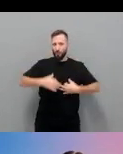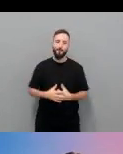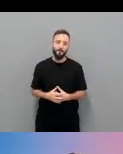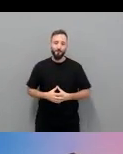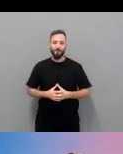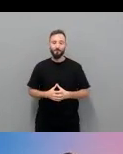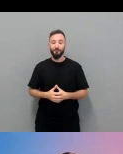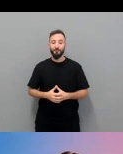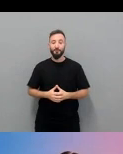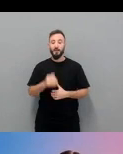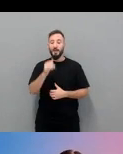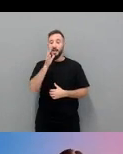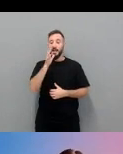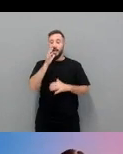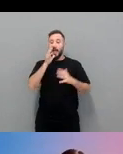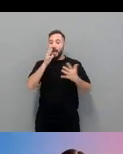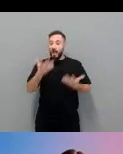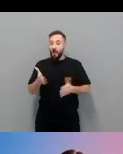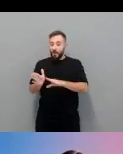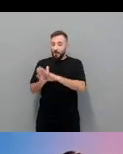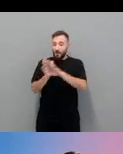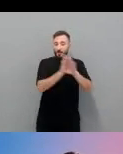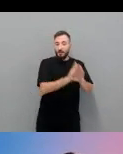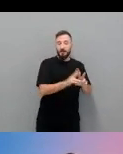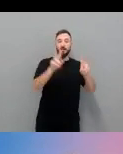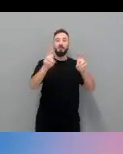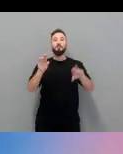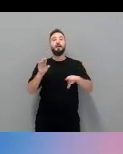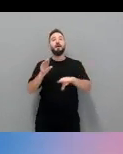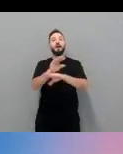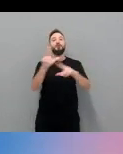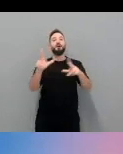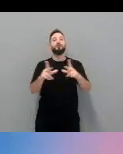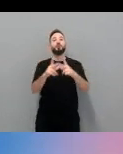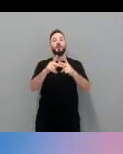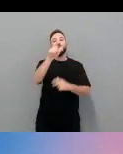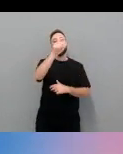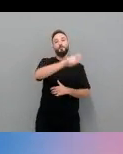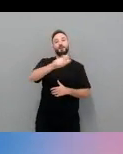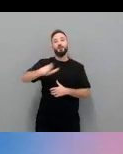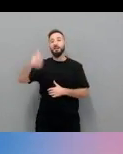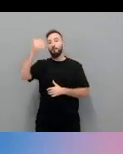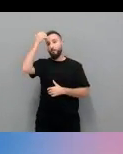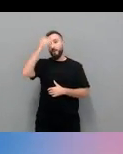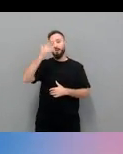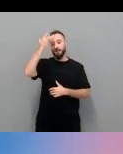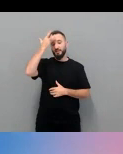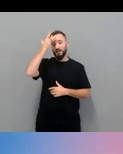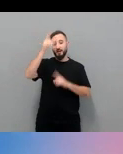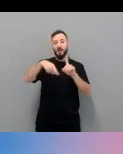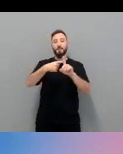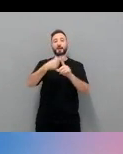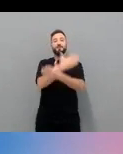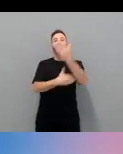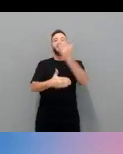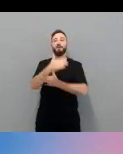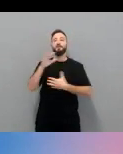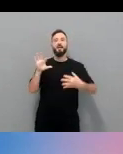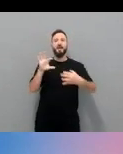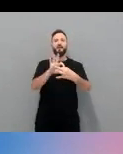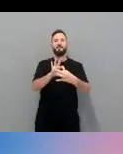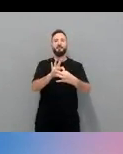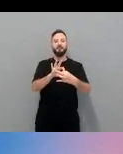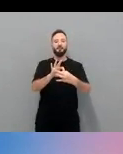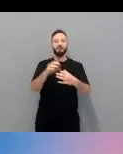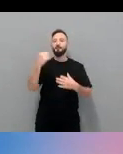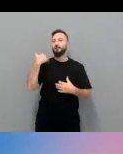Bueno, ahora voy a entrar ya en la parte de las ayudas sociales de las personas con parálisis cerebral y discapacidades afines, como hablábamos